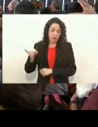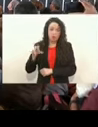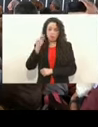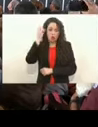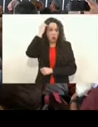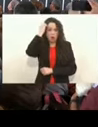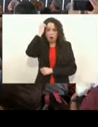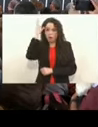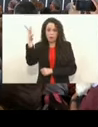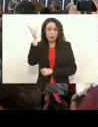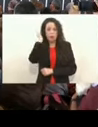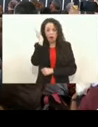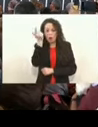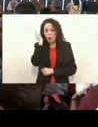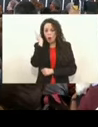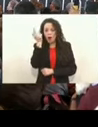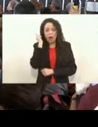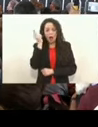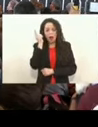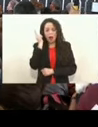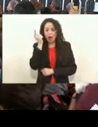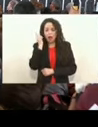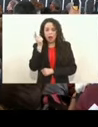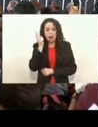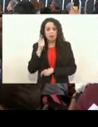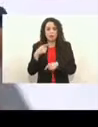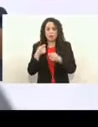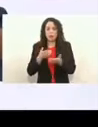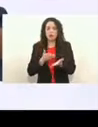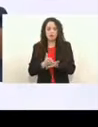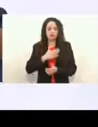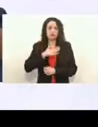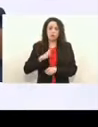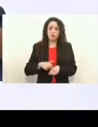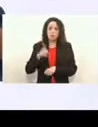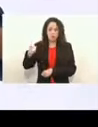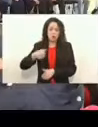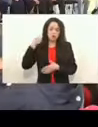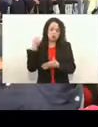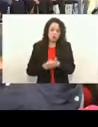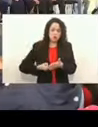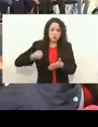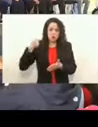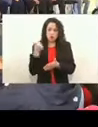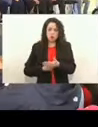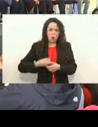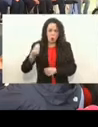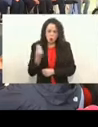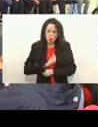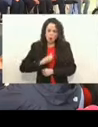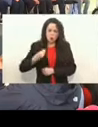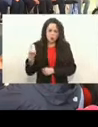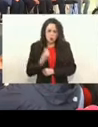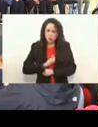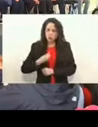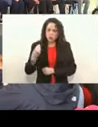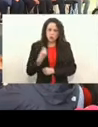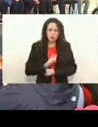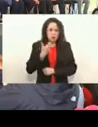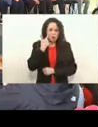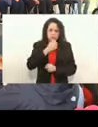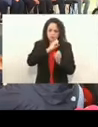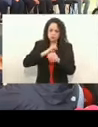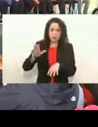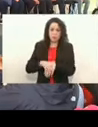olvidamos, hacemos una mención de esa lucha de resistencia, porque también nuestros compañeros del